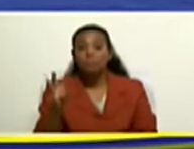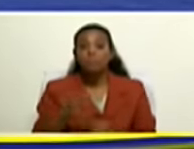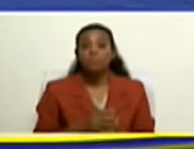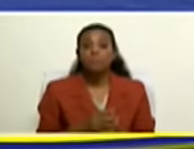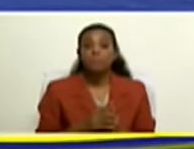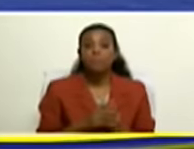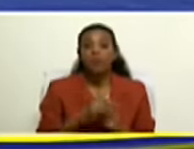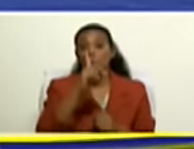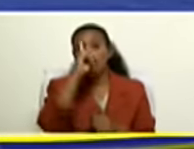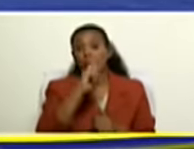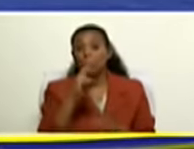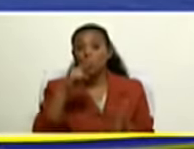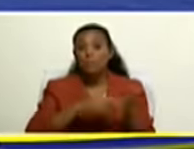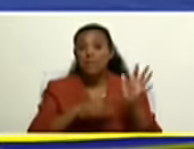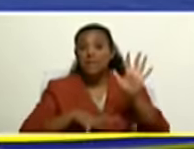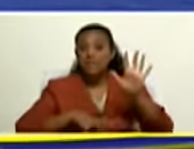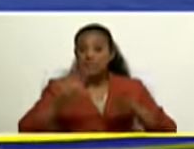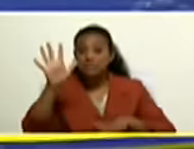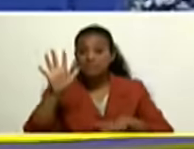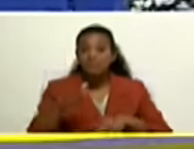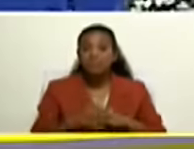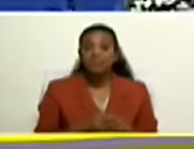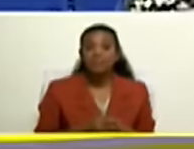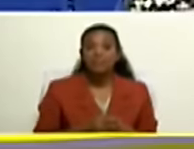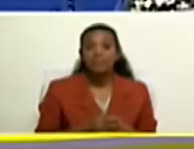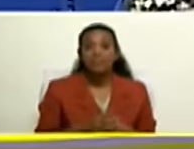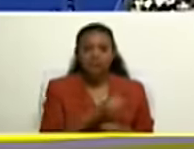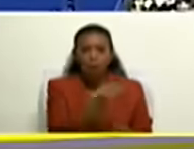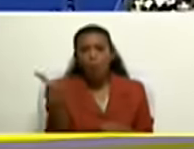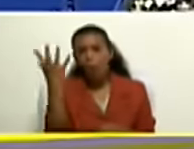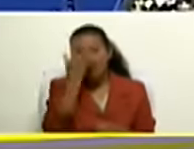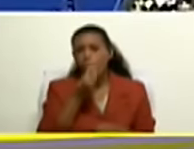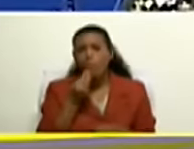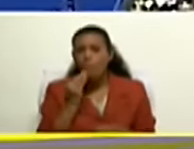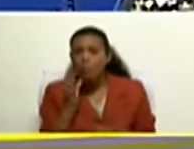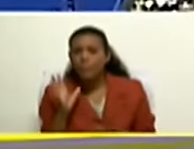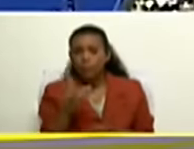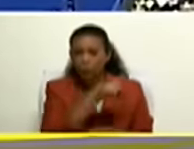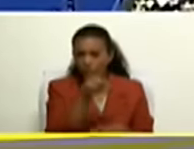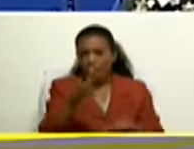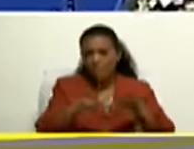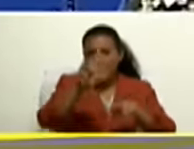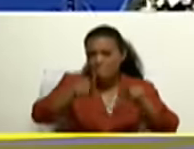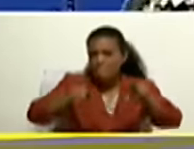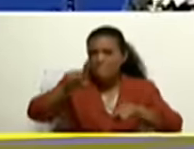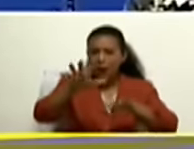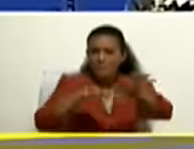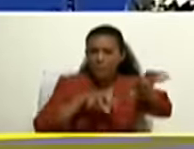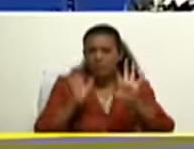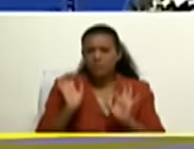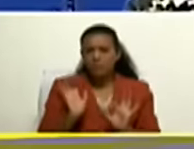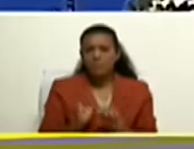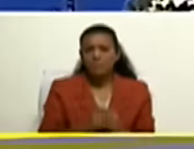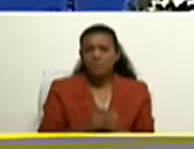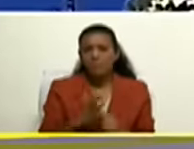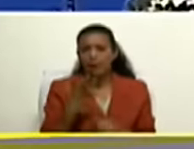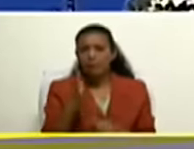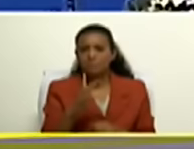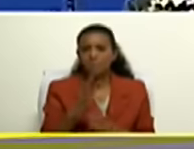Luego llegó el año 2015. Estaban ustedes muy jovencitos. Hace